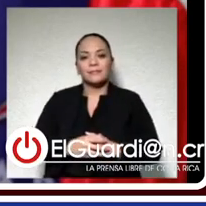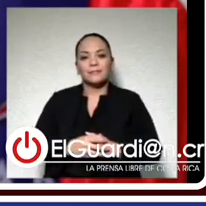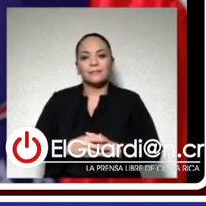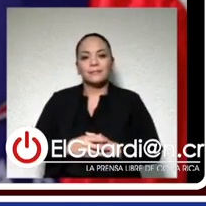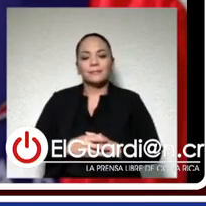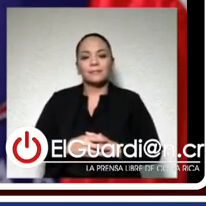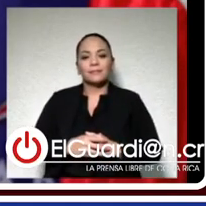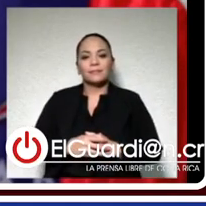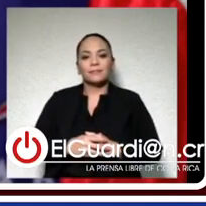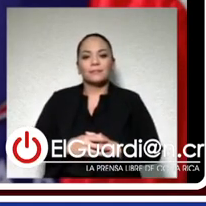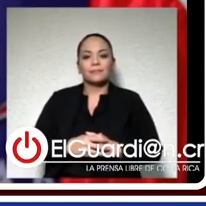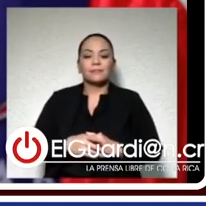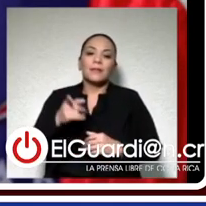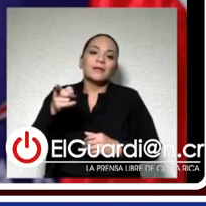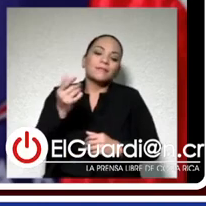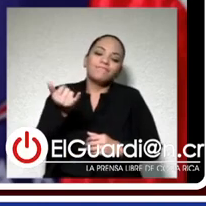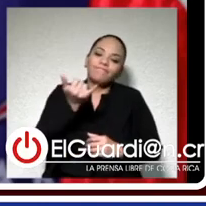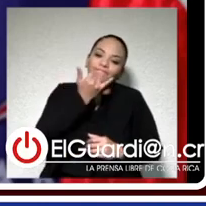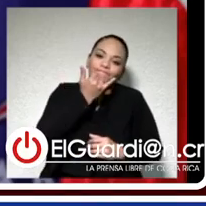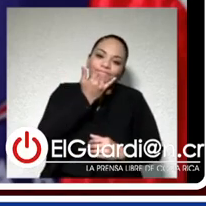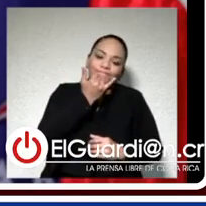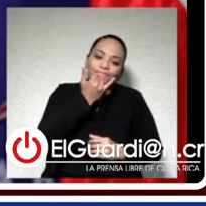y cometió un error en la manera que lo hizo.